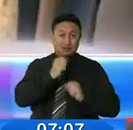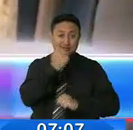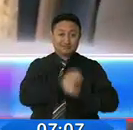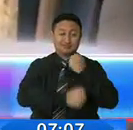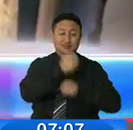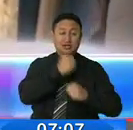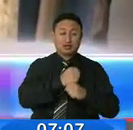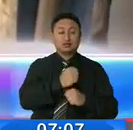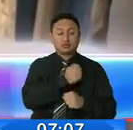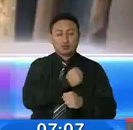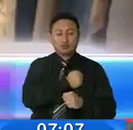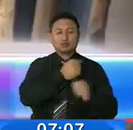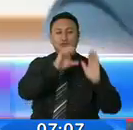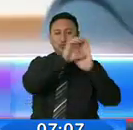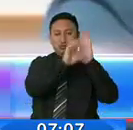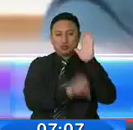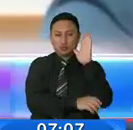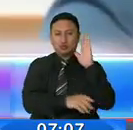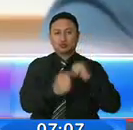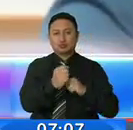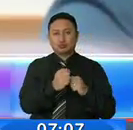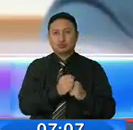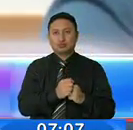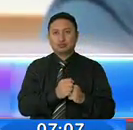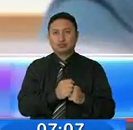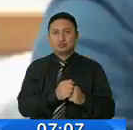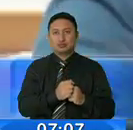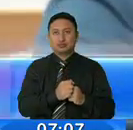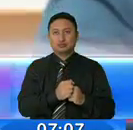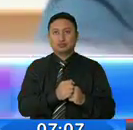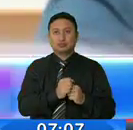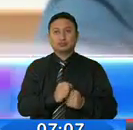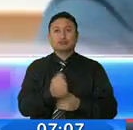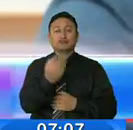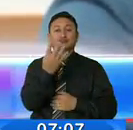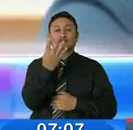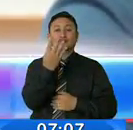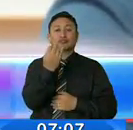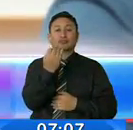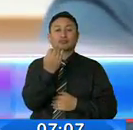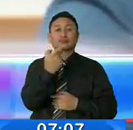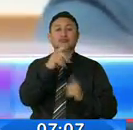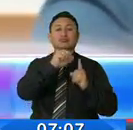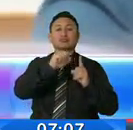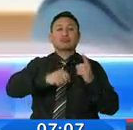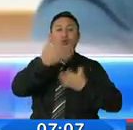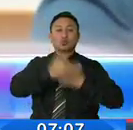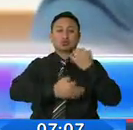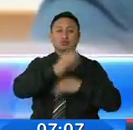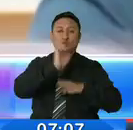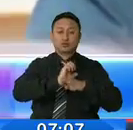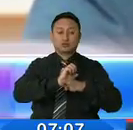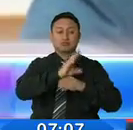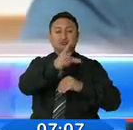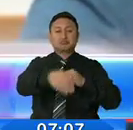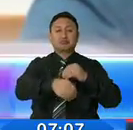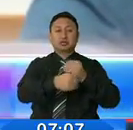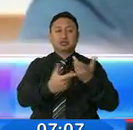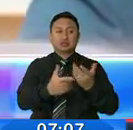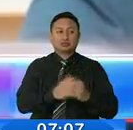propia ley y su constitución. Existen 14 sistemas de justicia en el Ecuador, más el ordinario, que